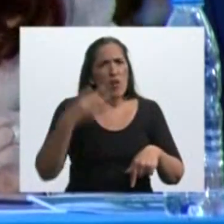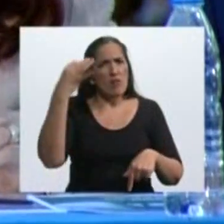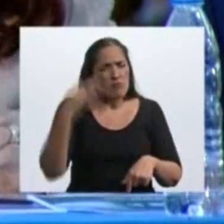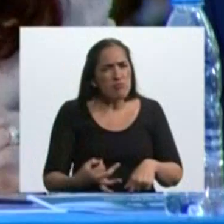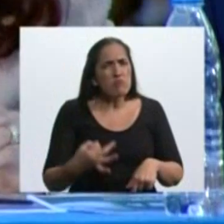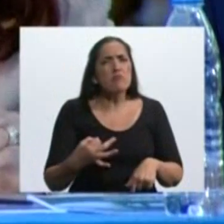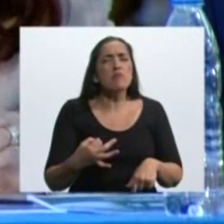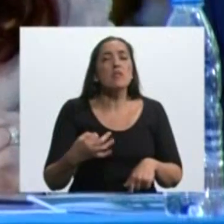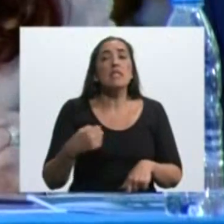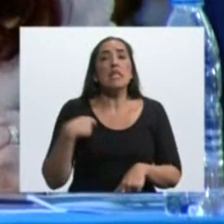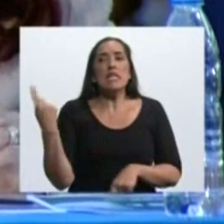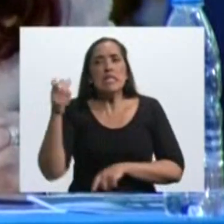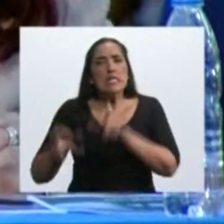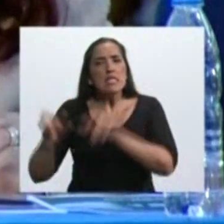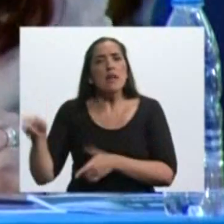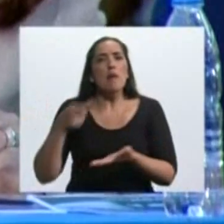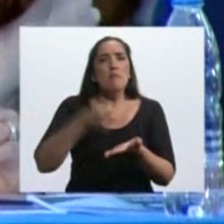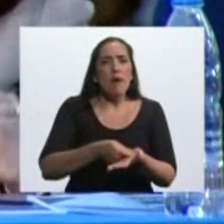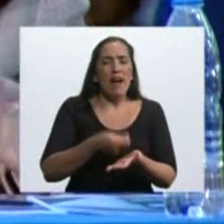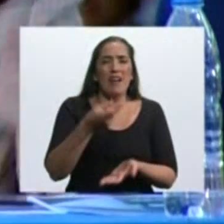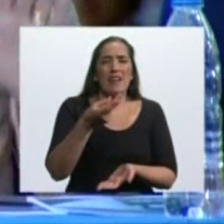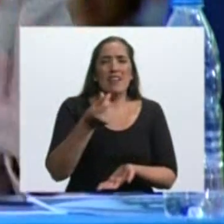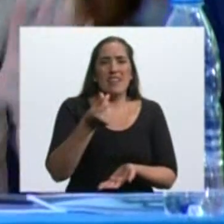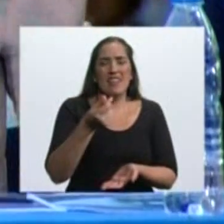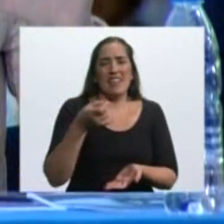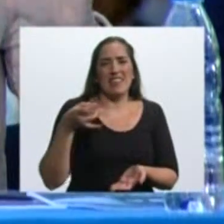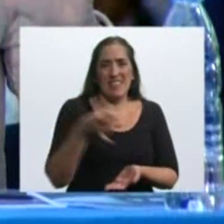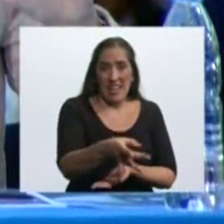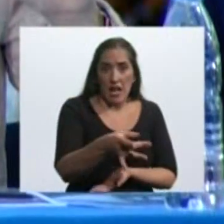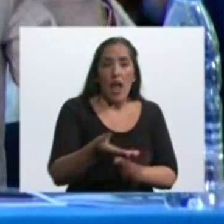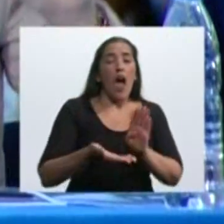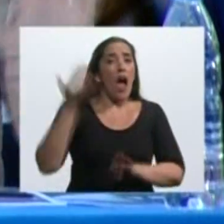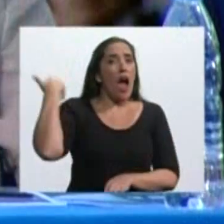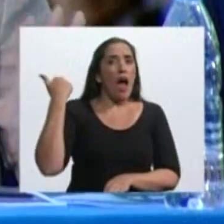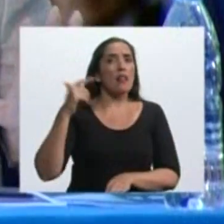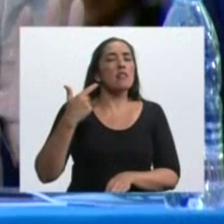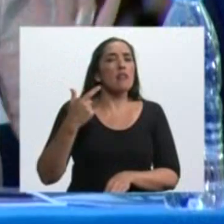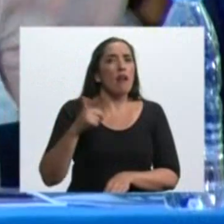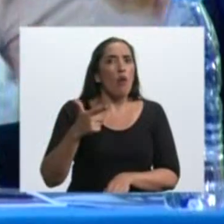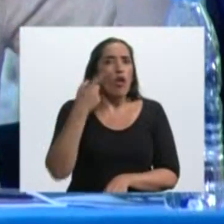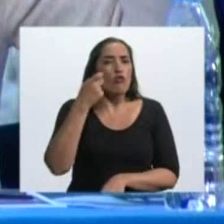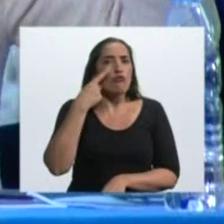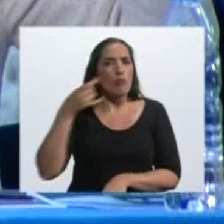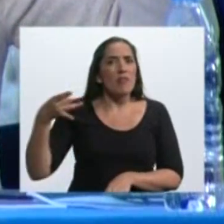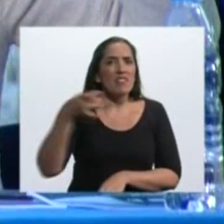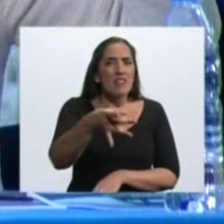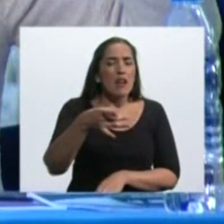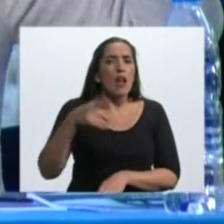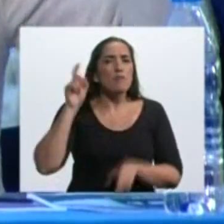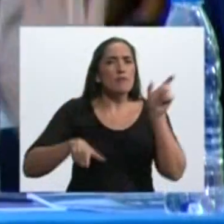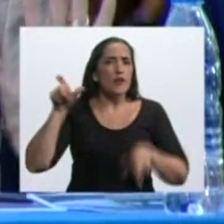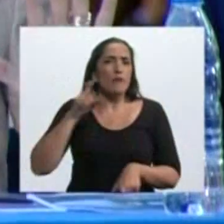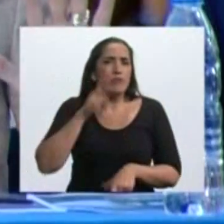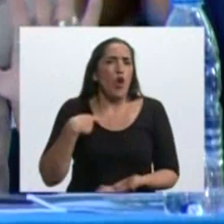implementar que la gente pague la tarifa. Para eso hubo que poner molinetes y para eso hubo que